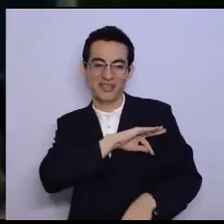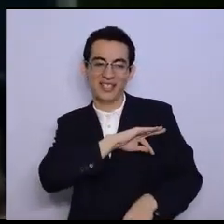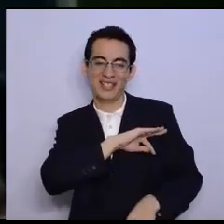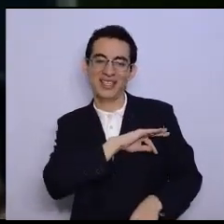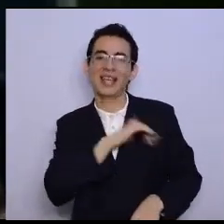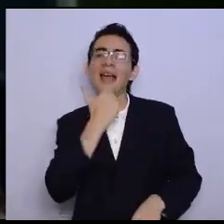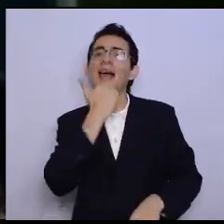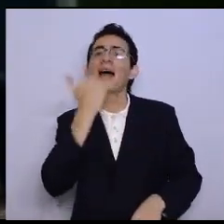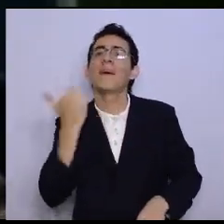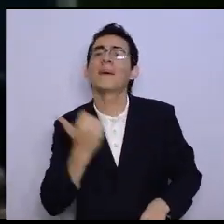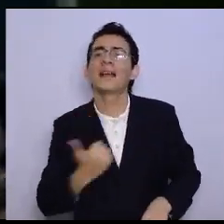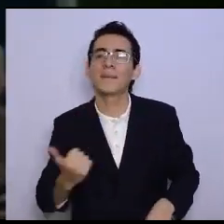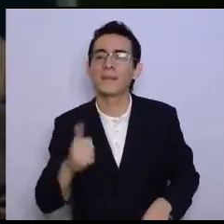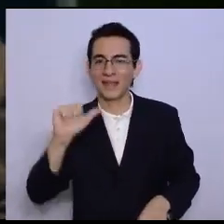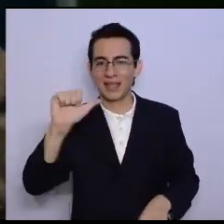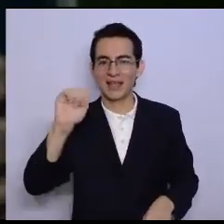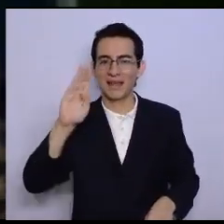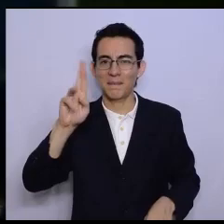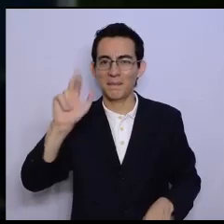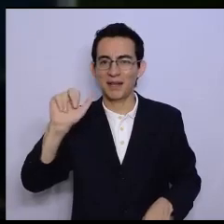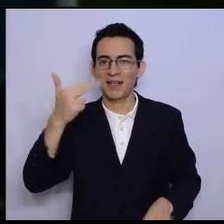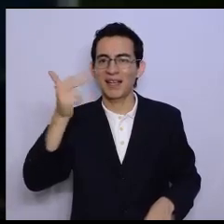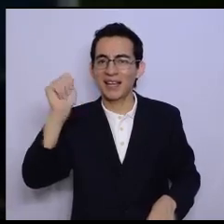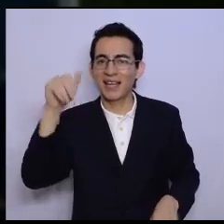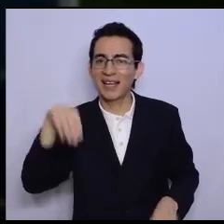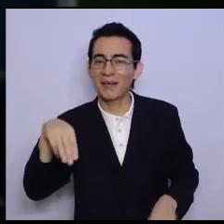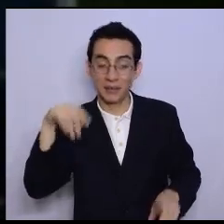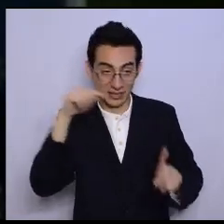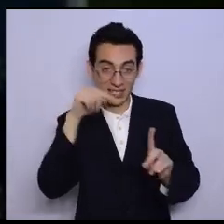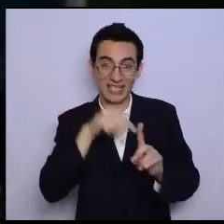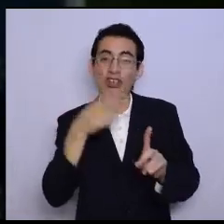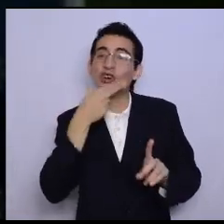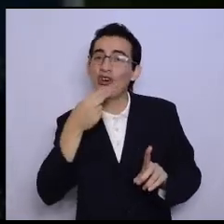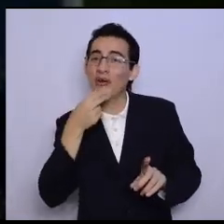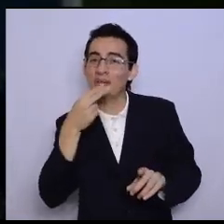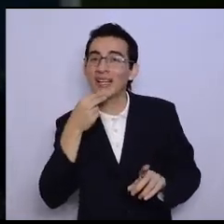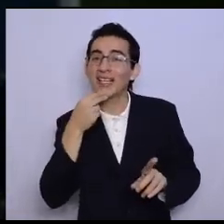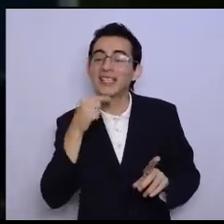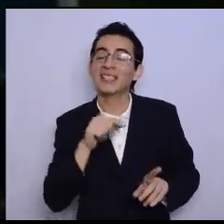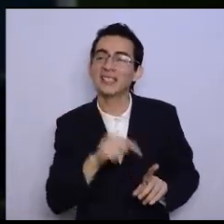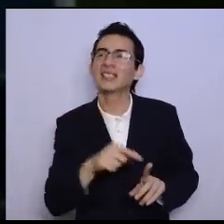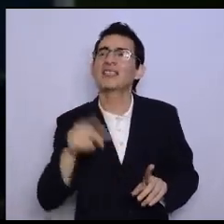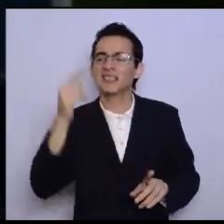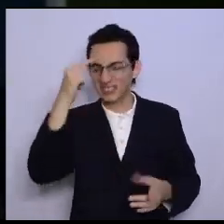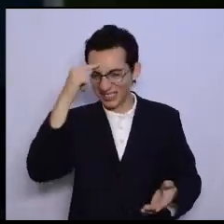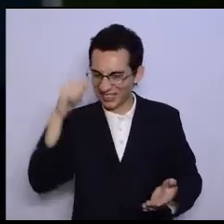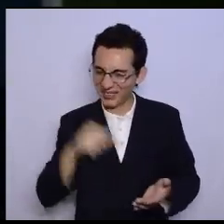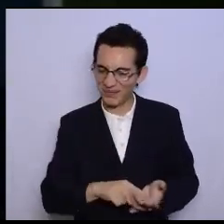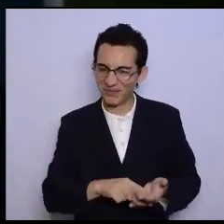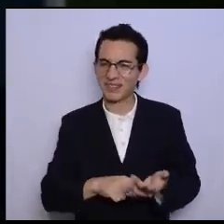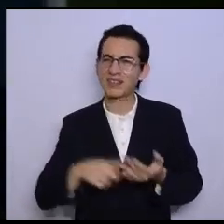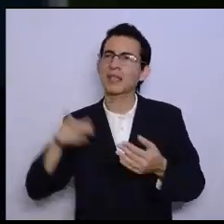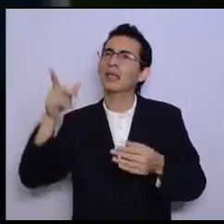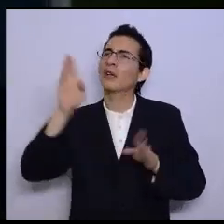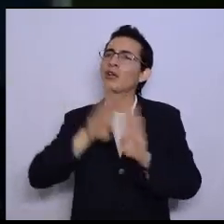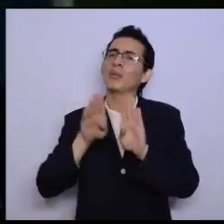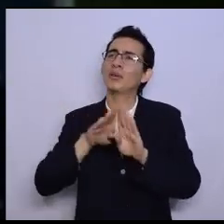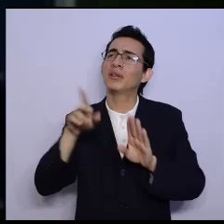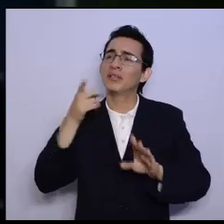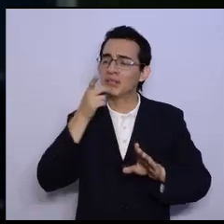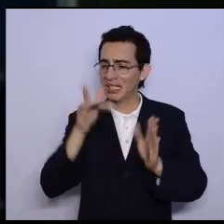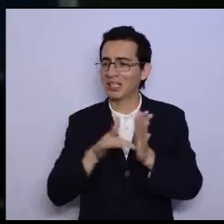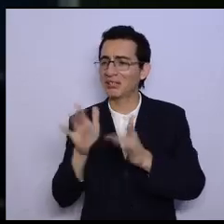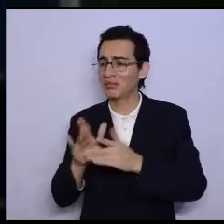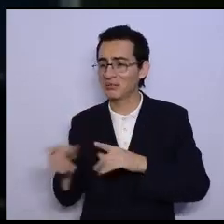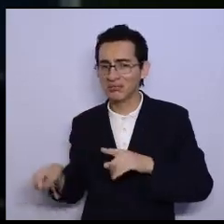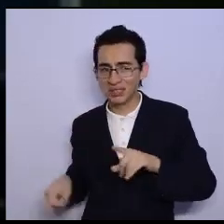notable. Él le creía lo que Dios le decía. Así como ves las estrellas, las innumerables estrellas del cielo,